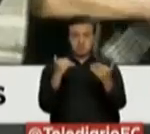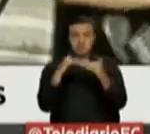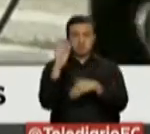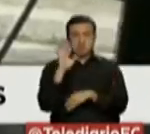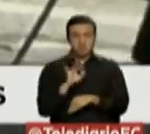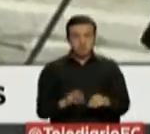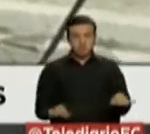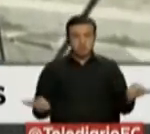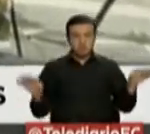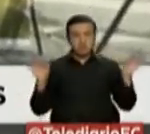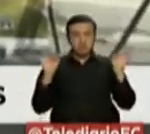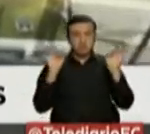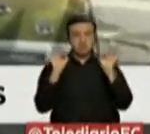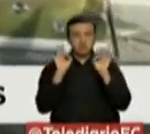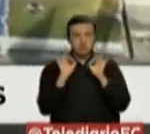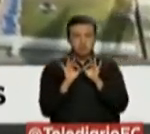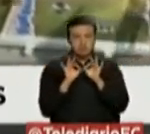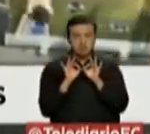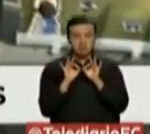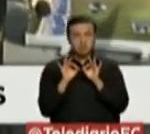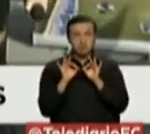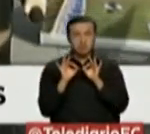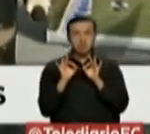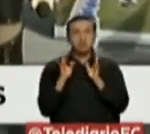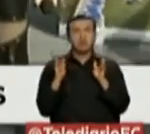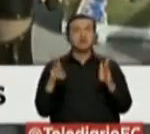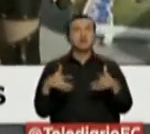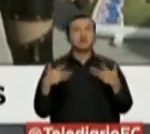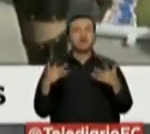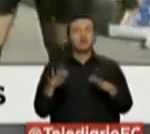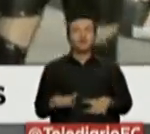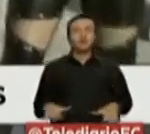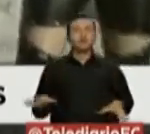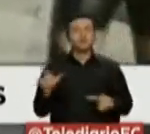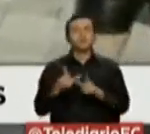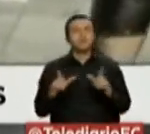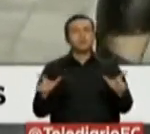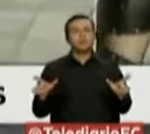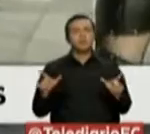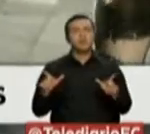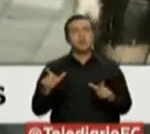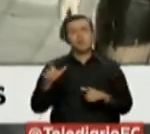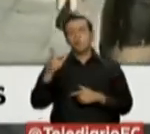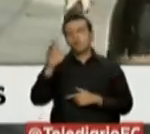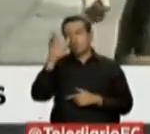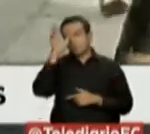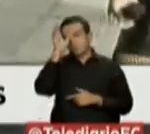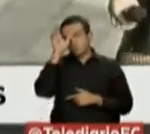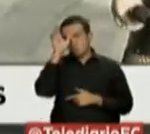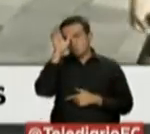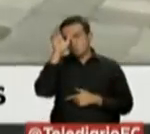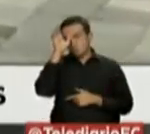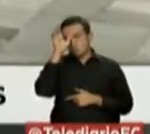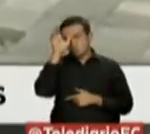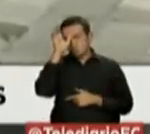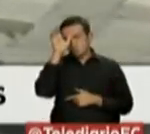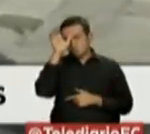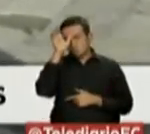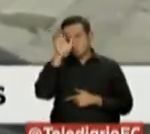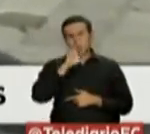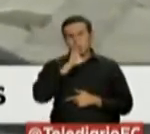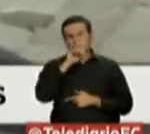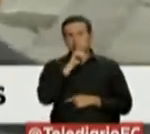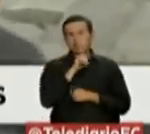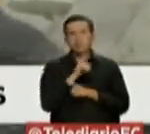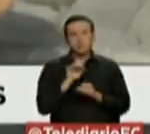muy importante, de que podamos nosotros regar en la ciudadanía esa cultura del buen uso del espacio público, eso es muy